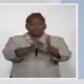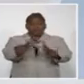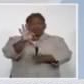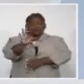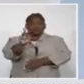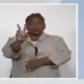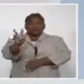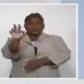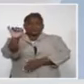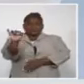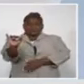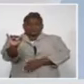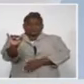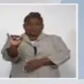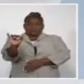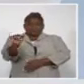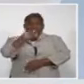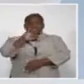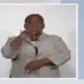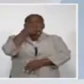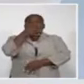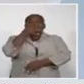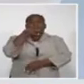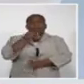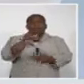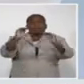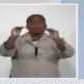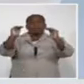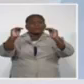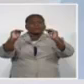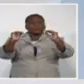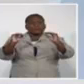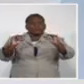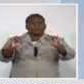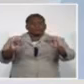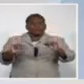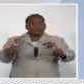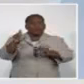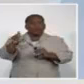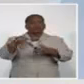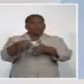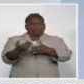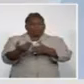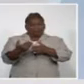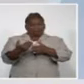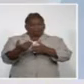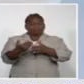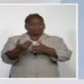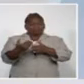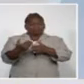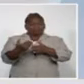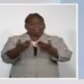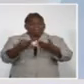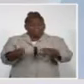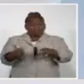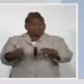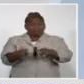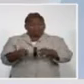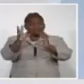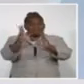4.826, que como dije, ha ido disminuyendo en los últimos 2 días, pero todavía es una cifra muy